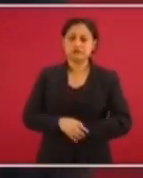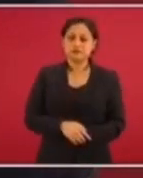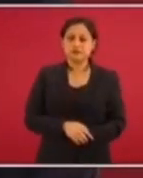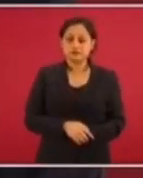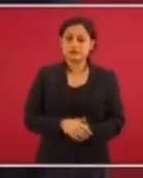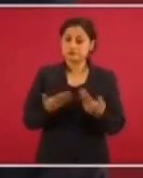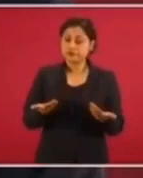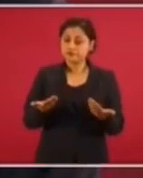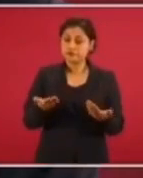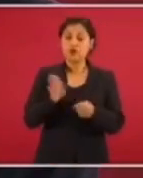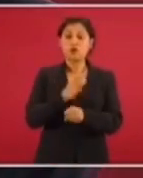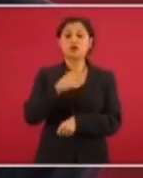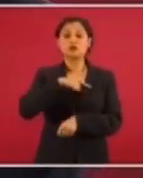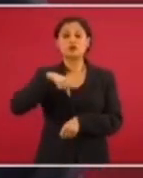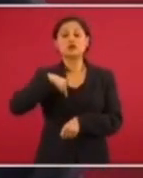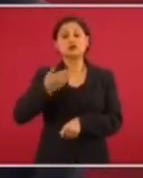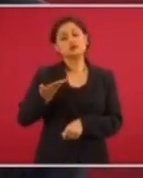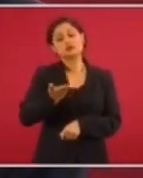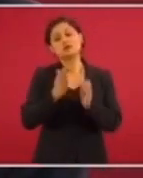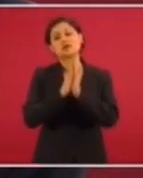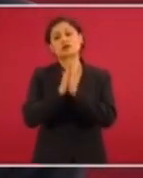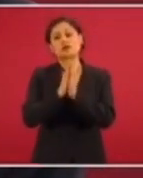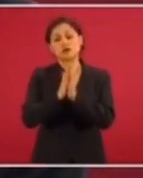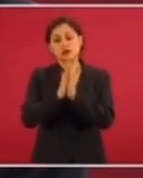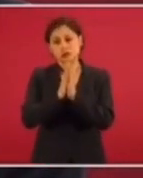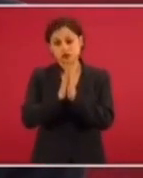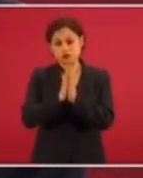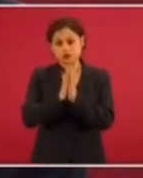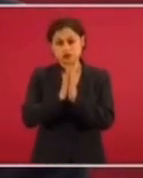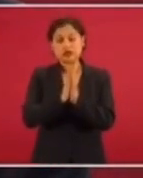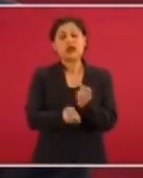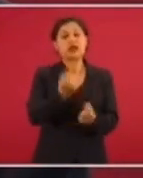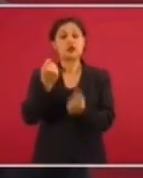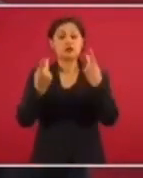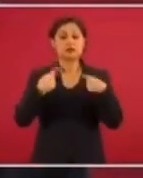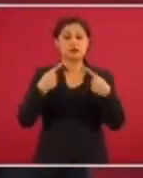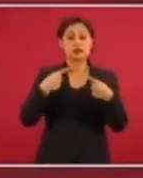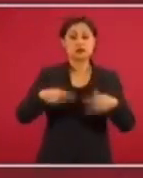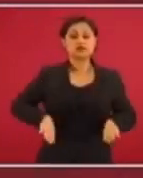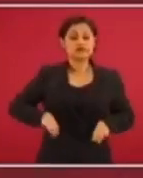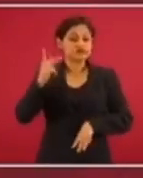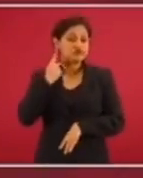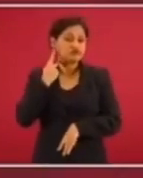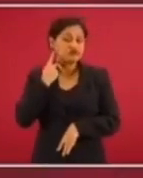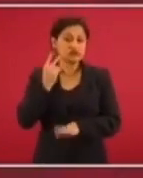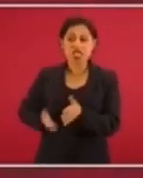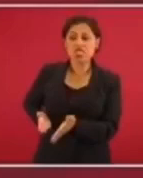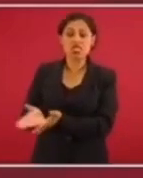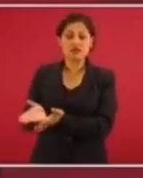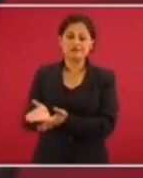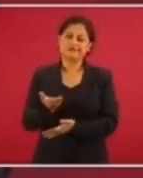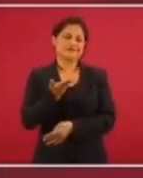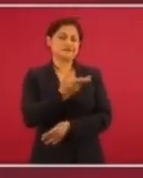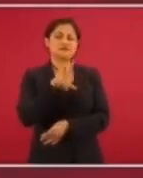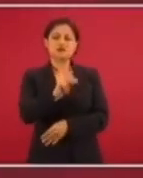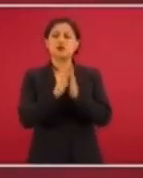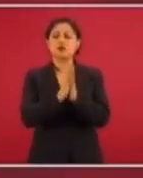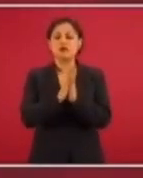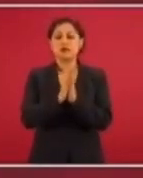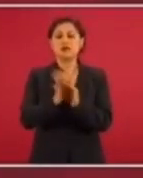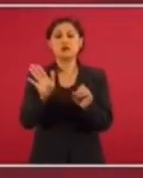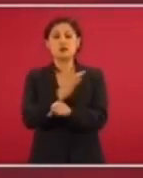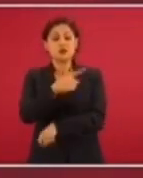pedimos en su momento, y lo vamos a seguir haciendo, que no intervengan los políticos, los que no son expertos,